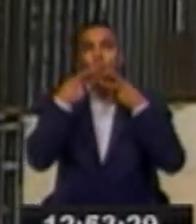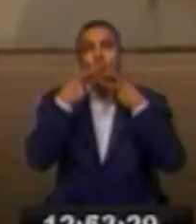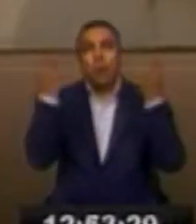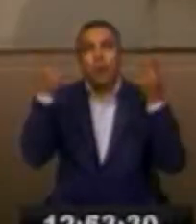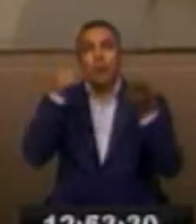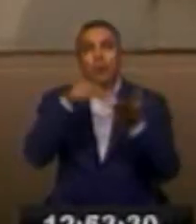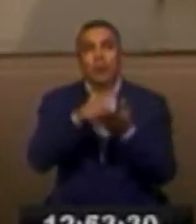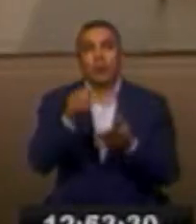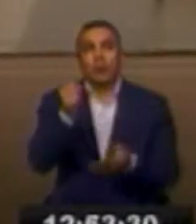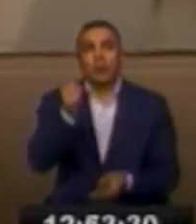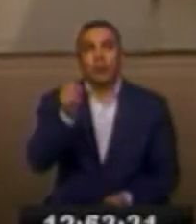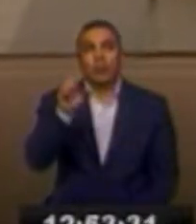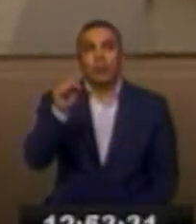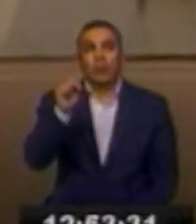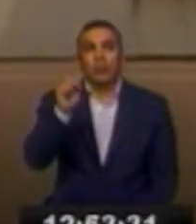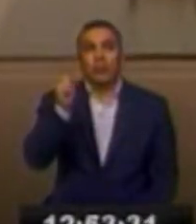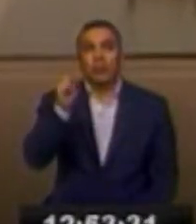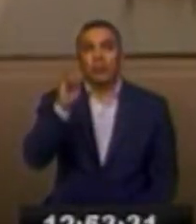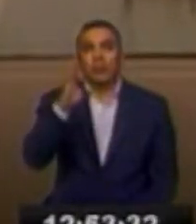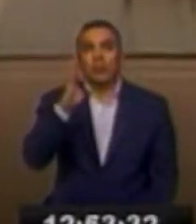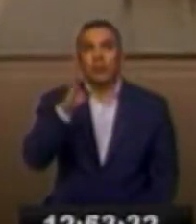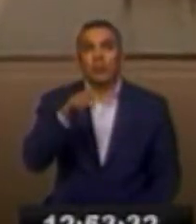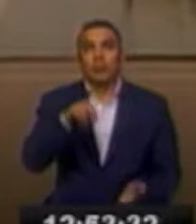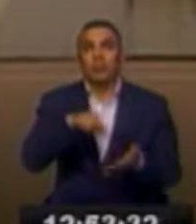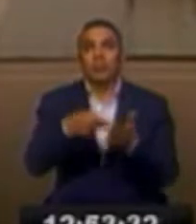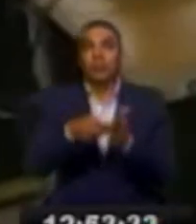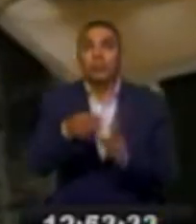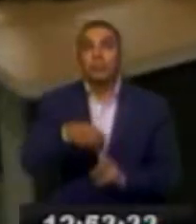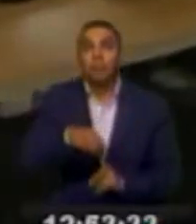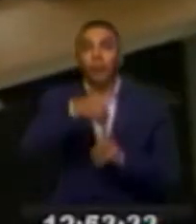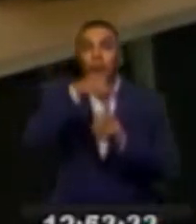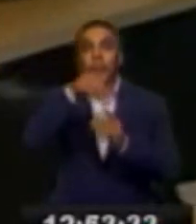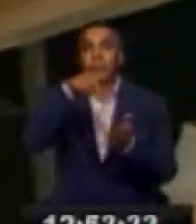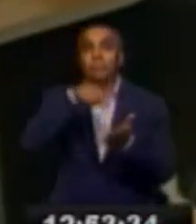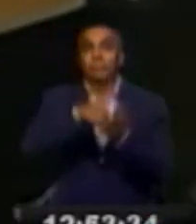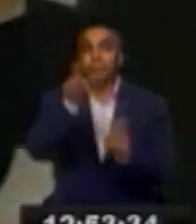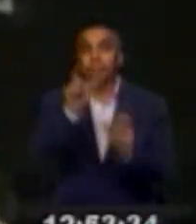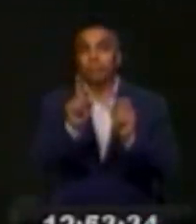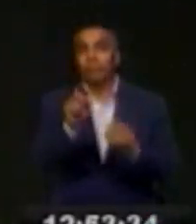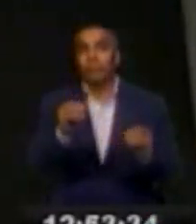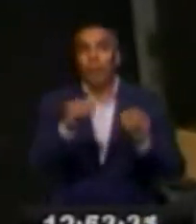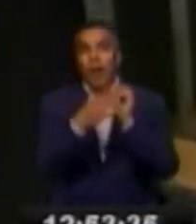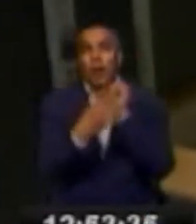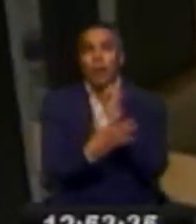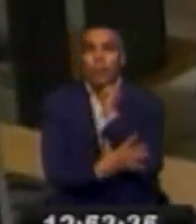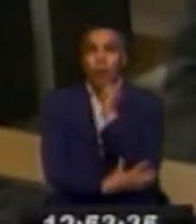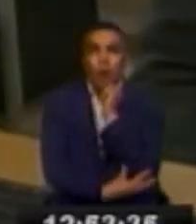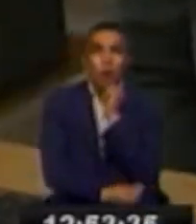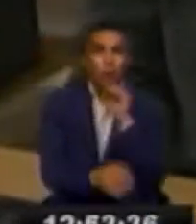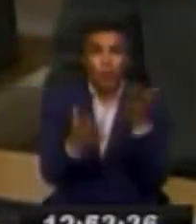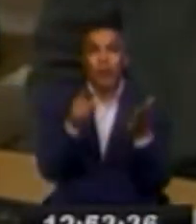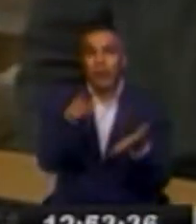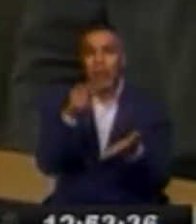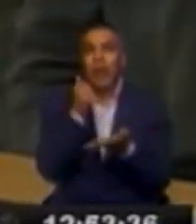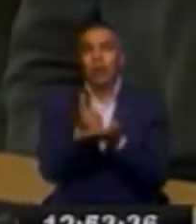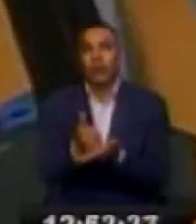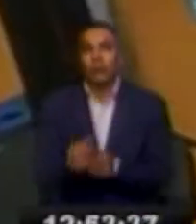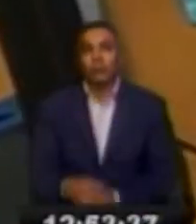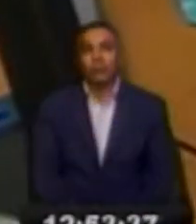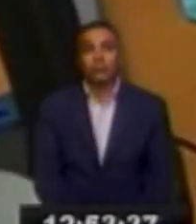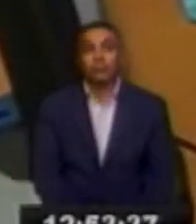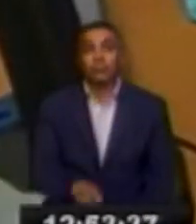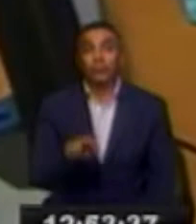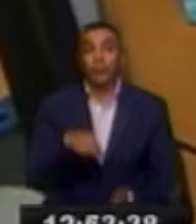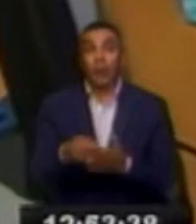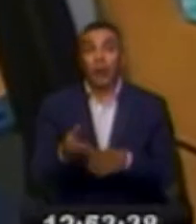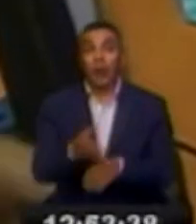de la CENESID y entre otros cambios está la prioridad que se dará a la asignación para las personas vulnerables y de bajos recursos. La compensación a la que